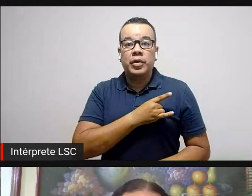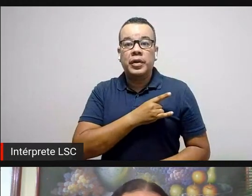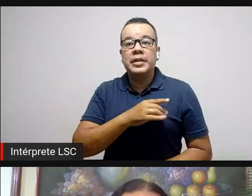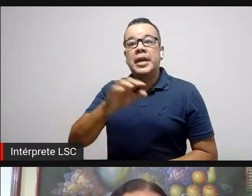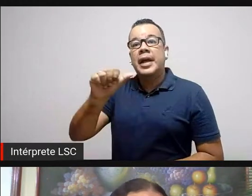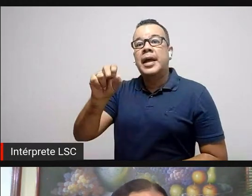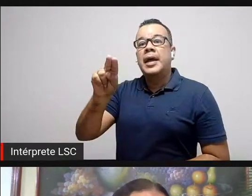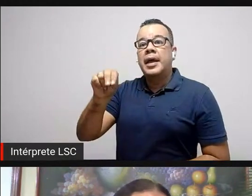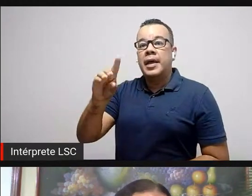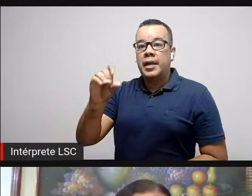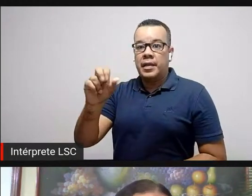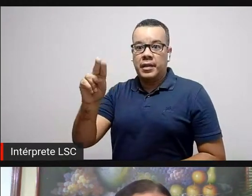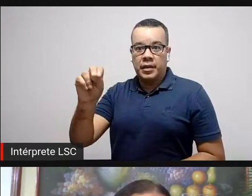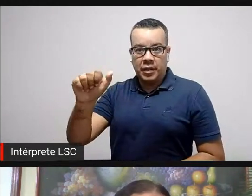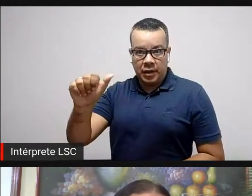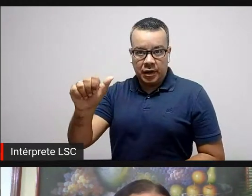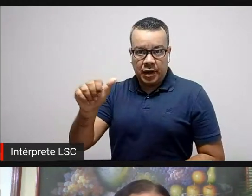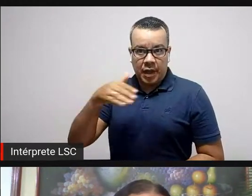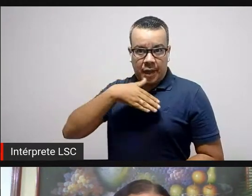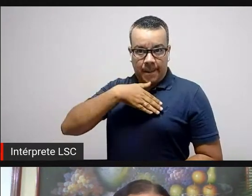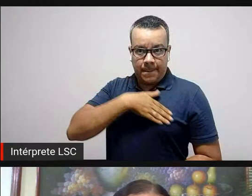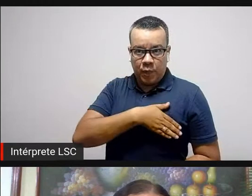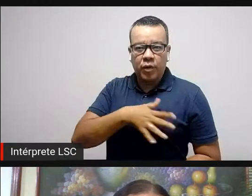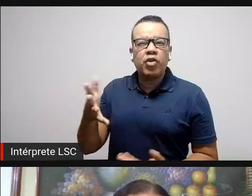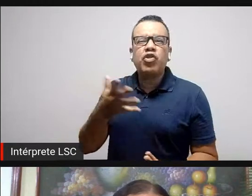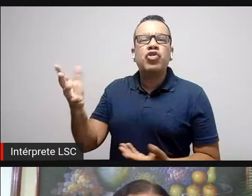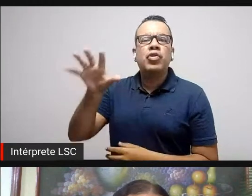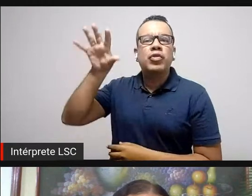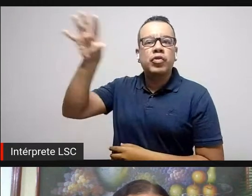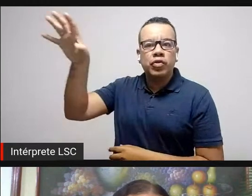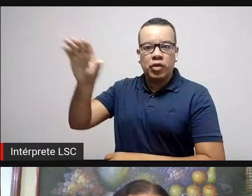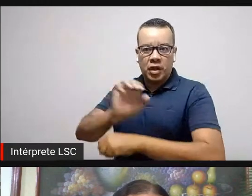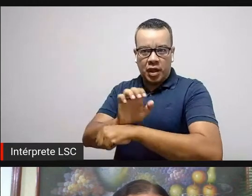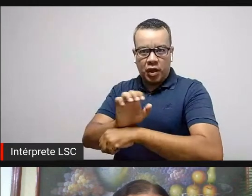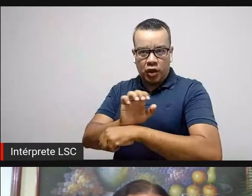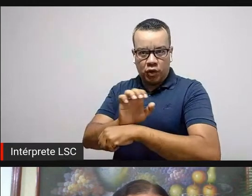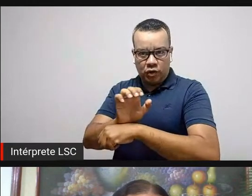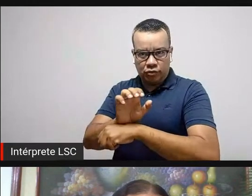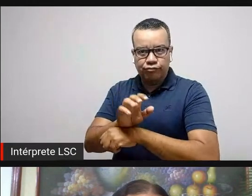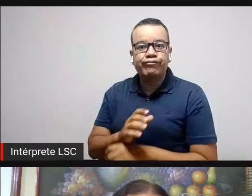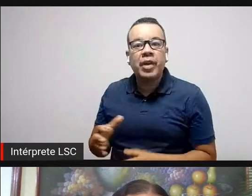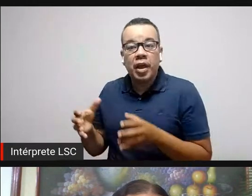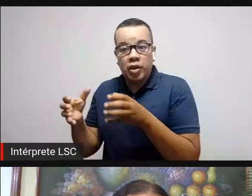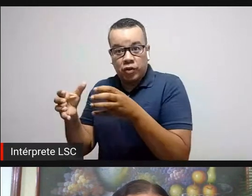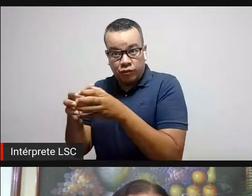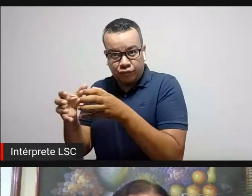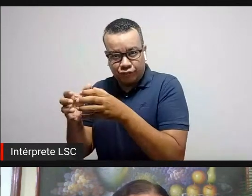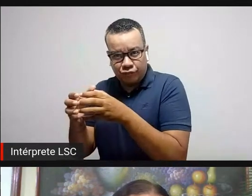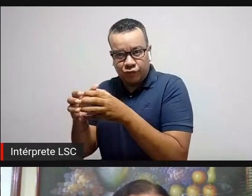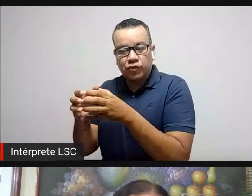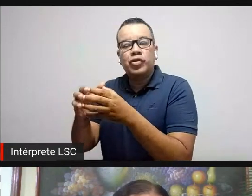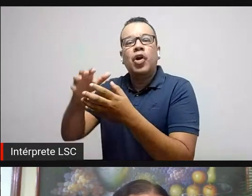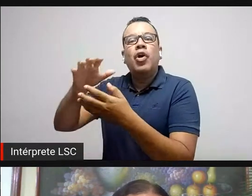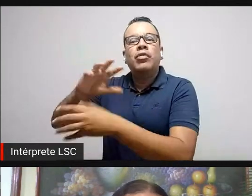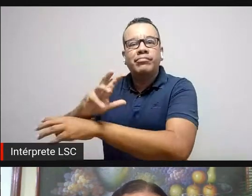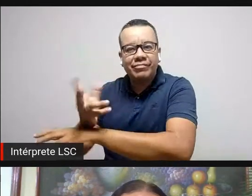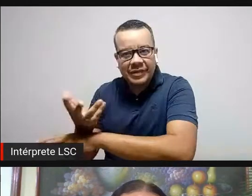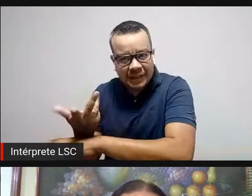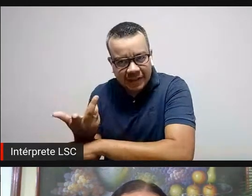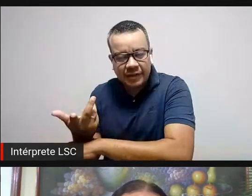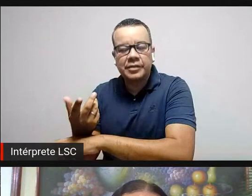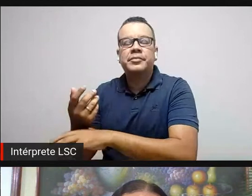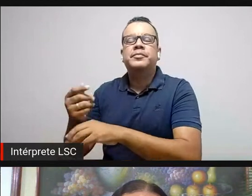Ecuador. Es representante en Hidalgos Arte, Asociación de Artistas Nacionales y Gestores Culturales. Poeta,